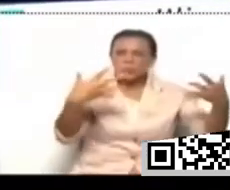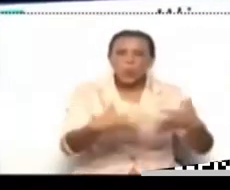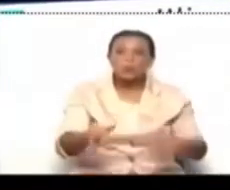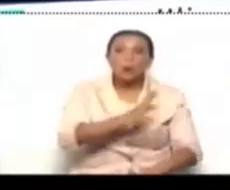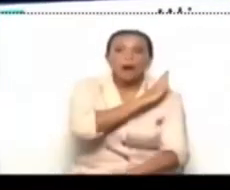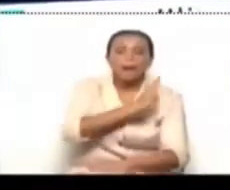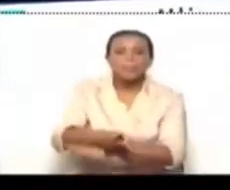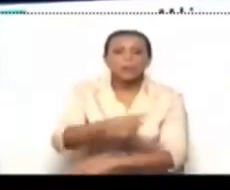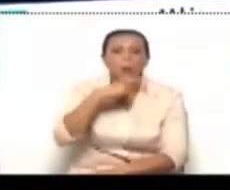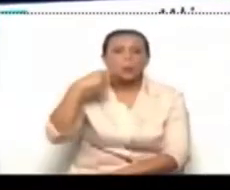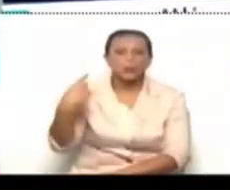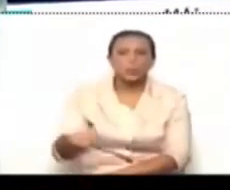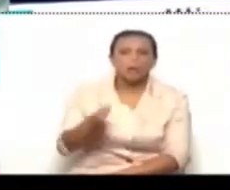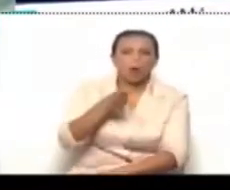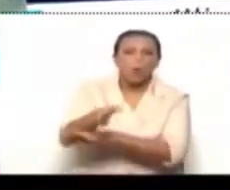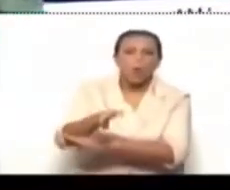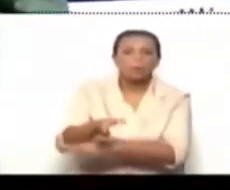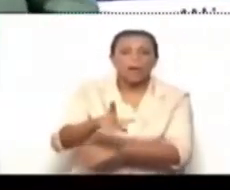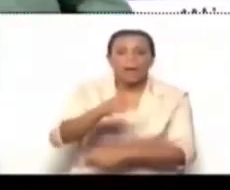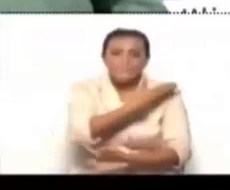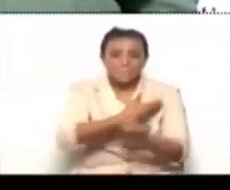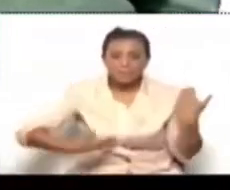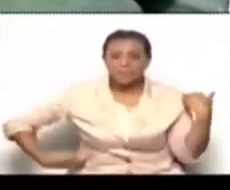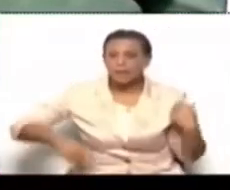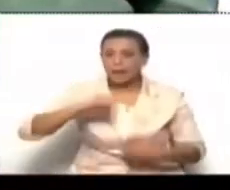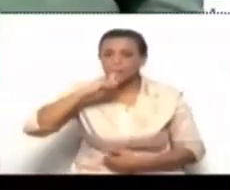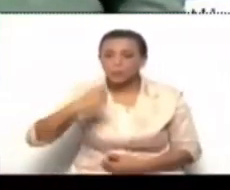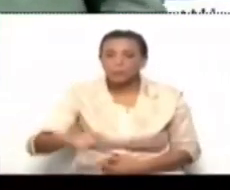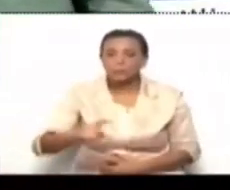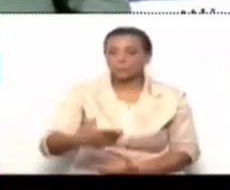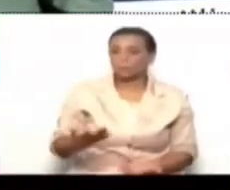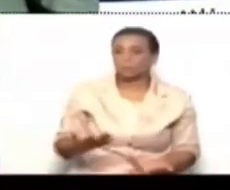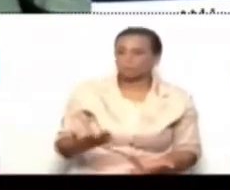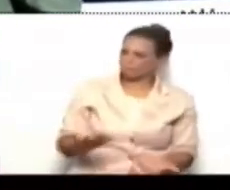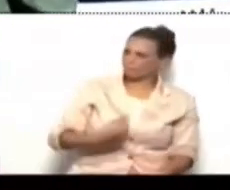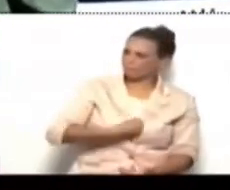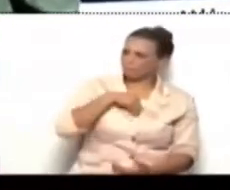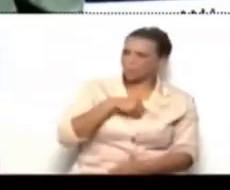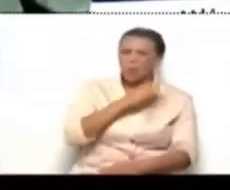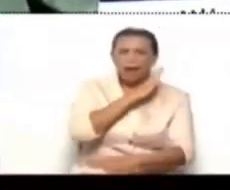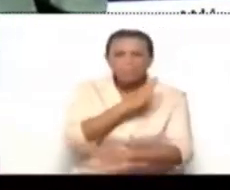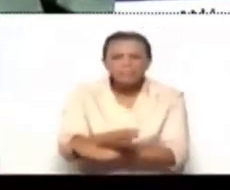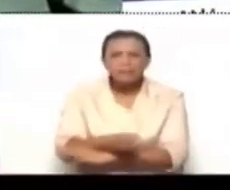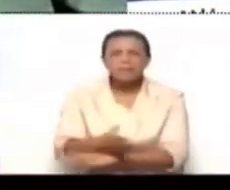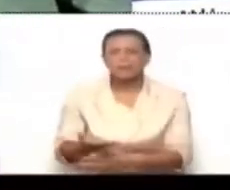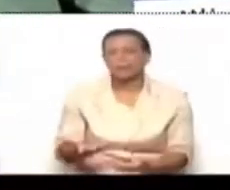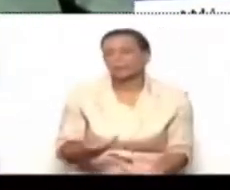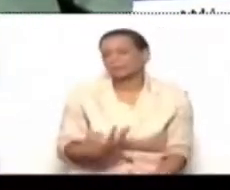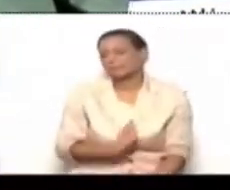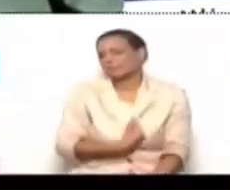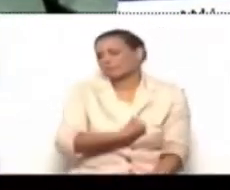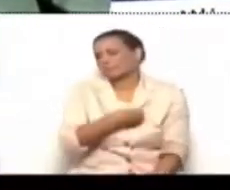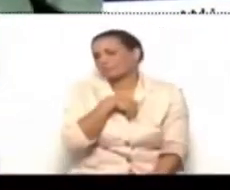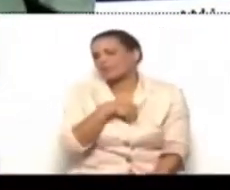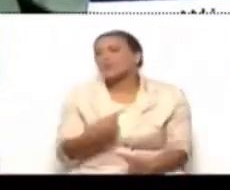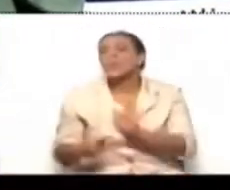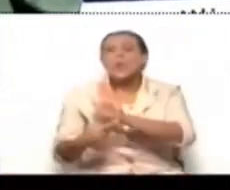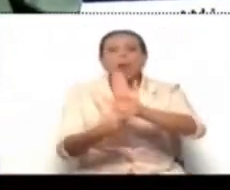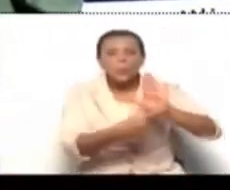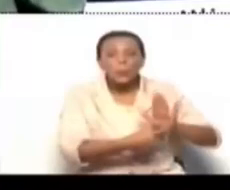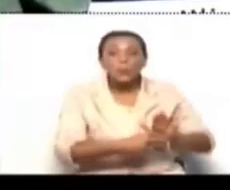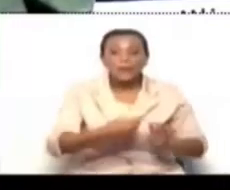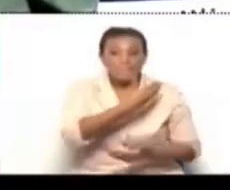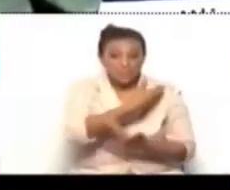castigo contra Putin por haber ganado las elecciones. Y decían que era una demostración que